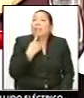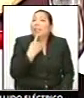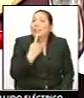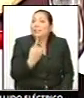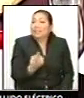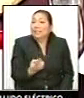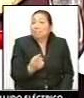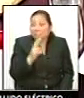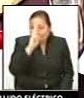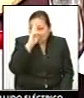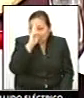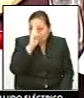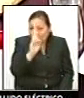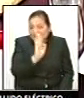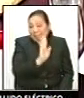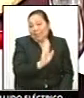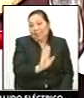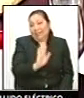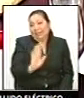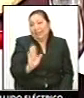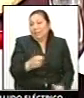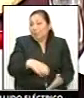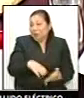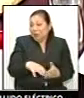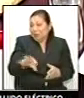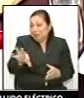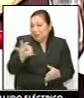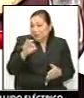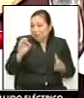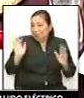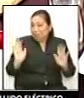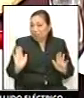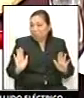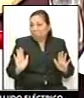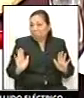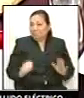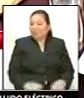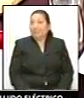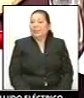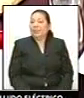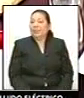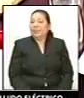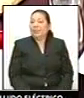que respetamos ello? ¿Acaso el pueblo ha elegido, presidenta,